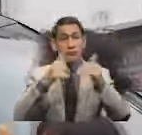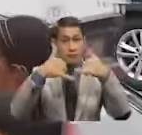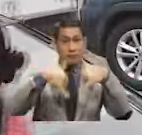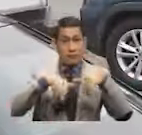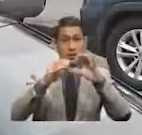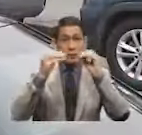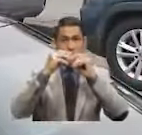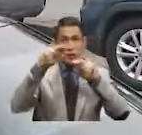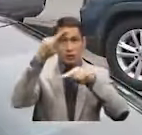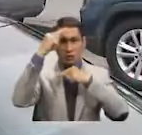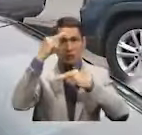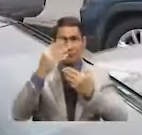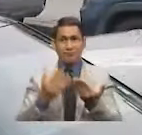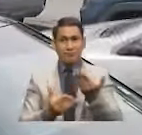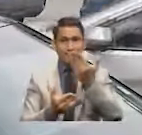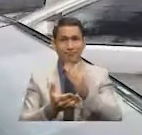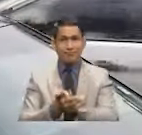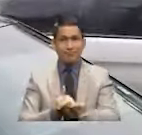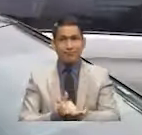noticias aquí en el noticiero.